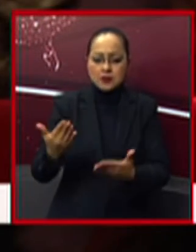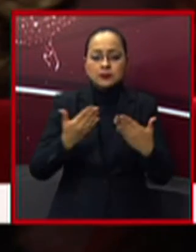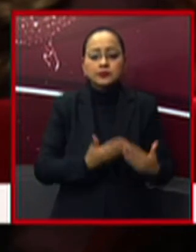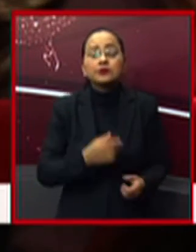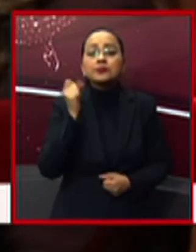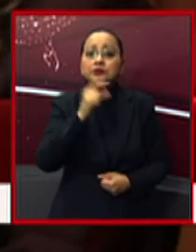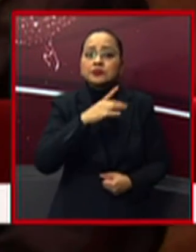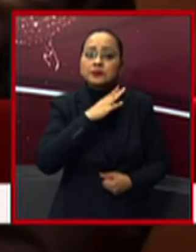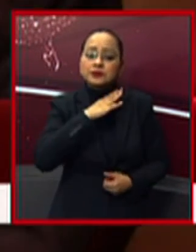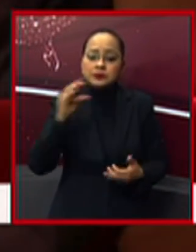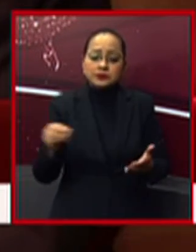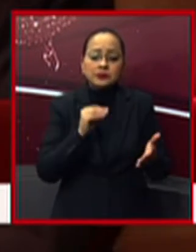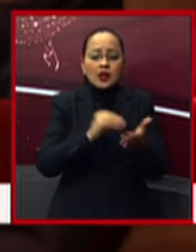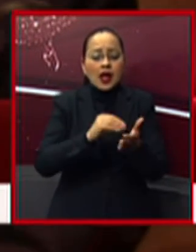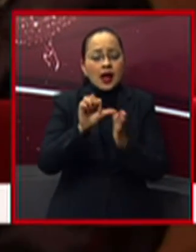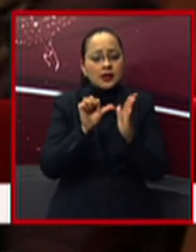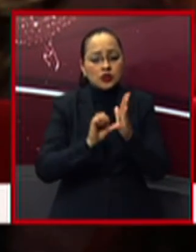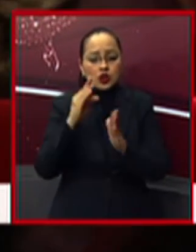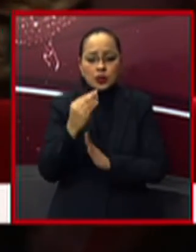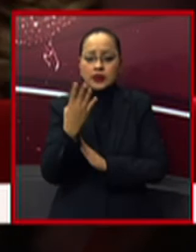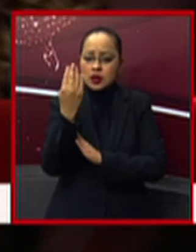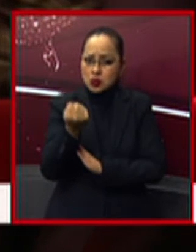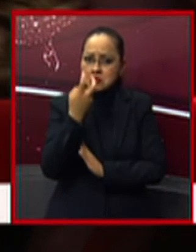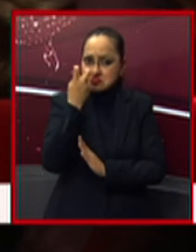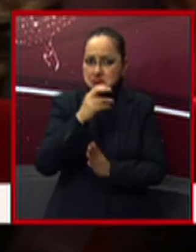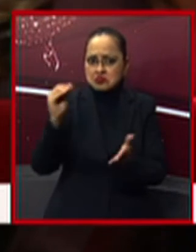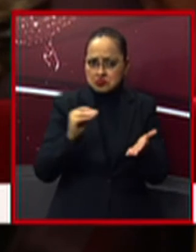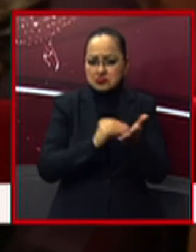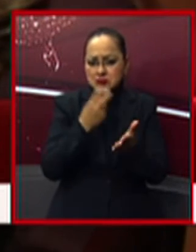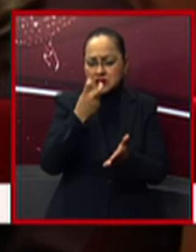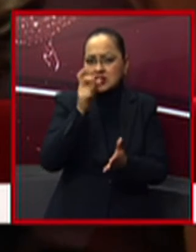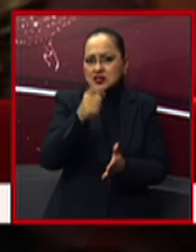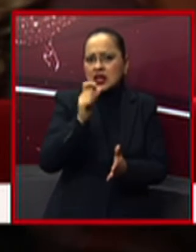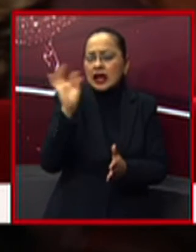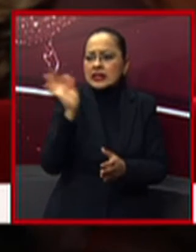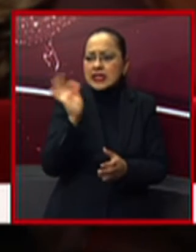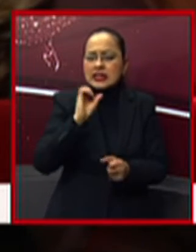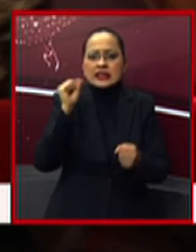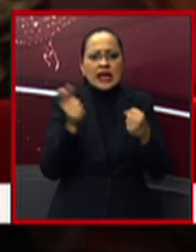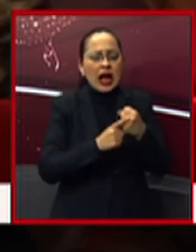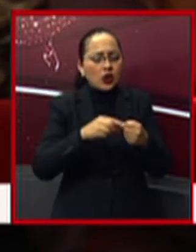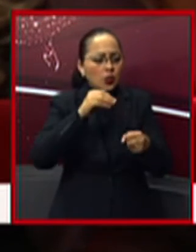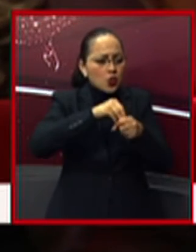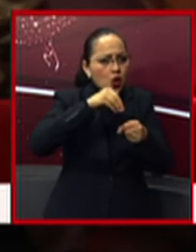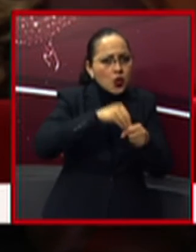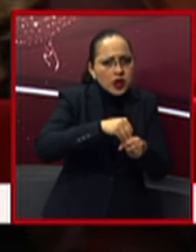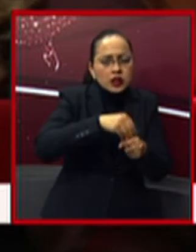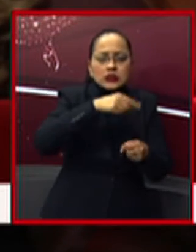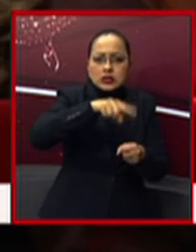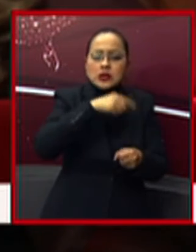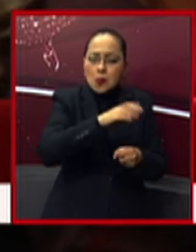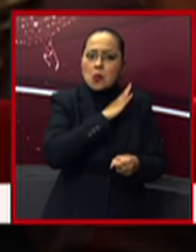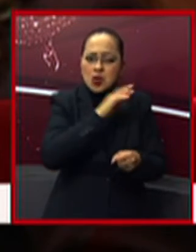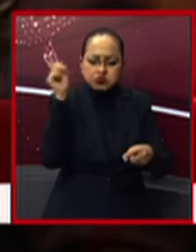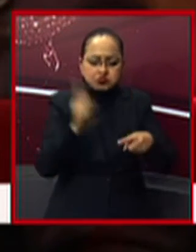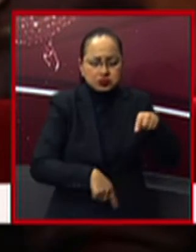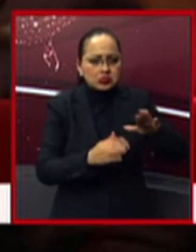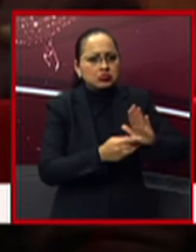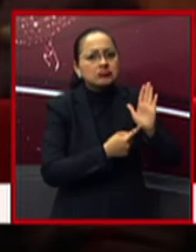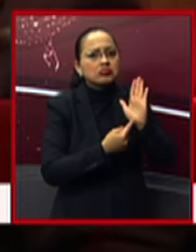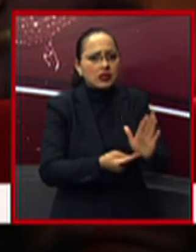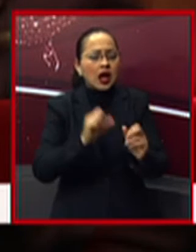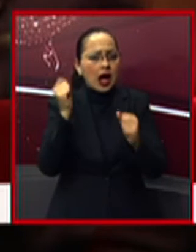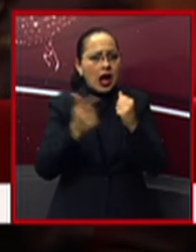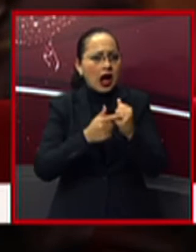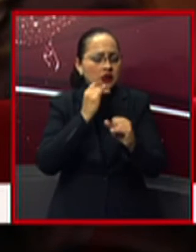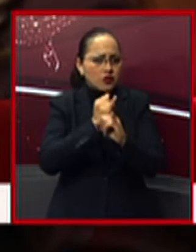También se admitió la reserva al artículo 99 para que los documentos clasificados como reservados sean desclasificados cuando se trate